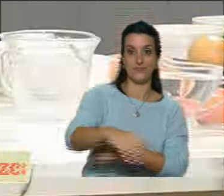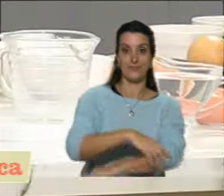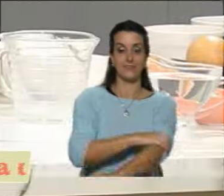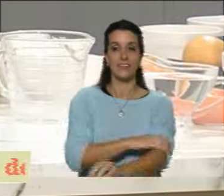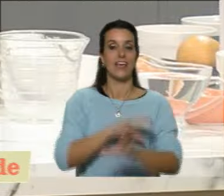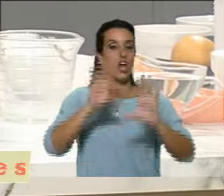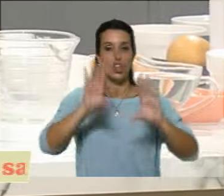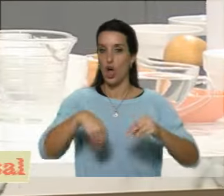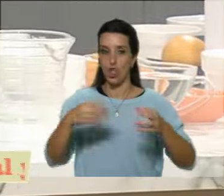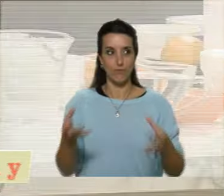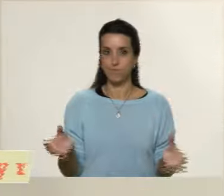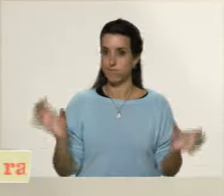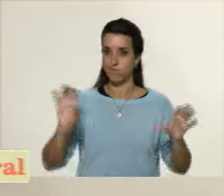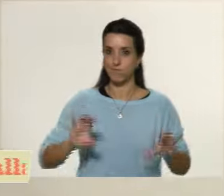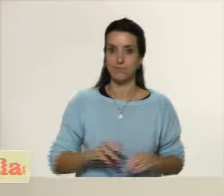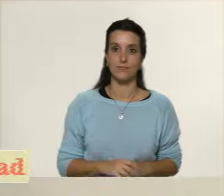Venimos con todo esto para acá.